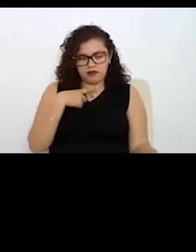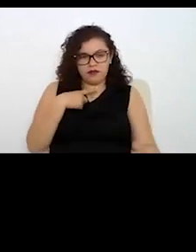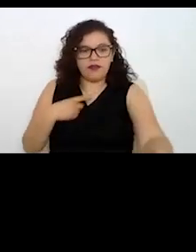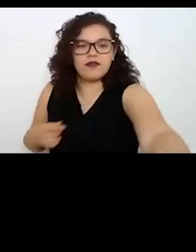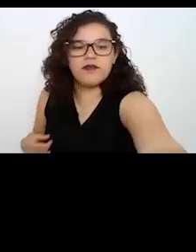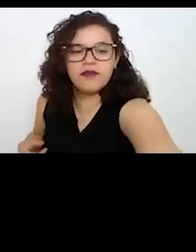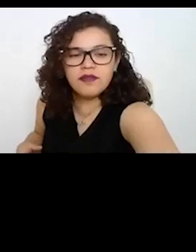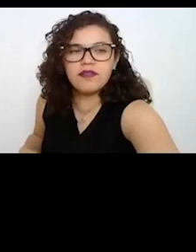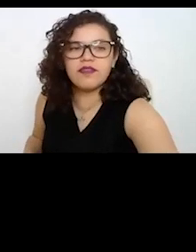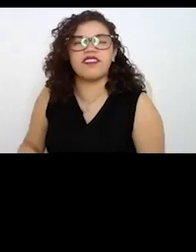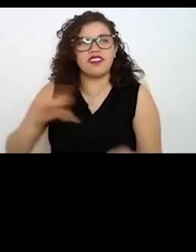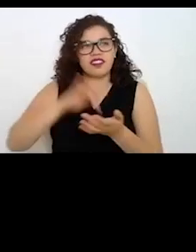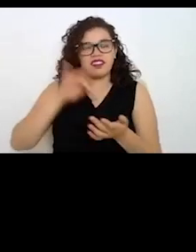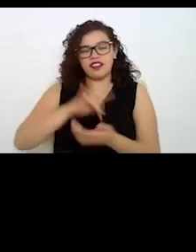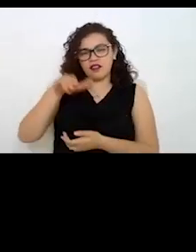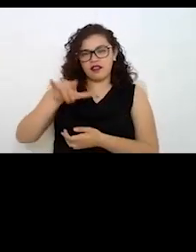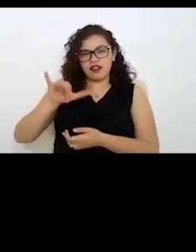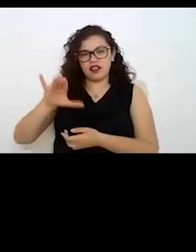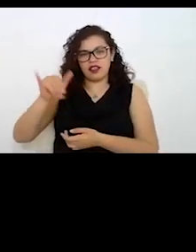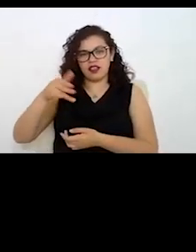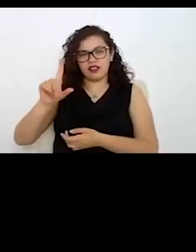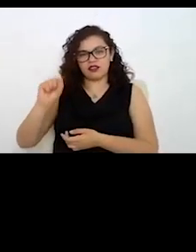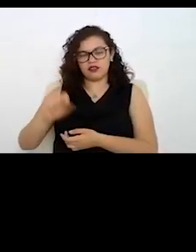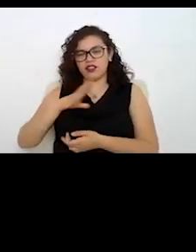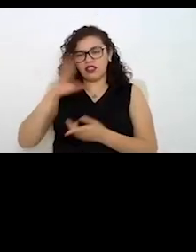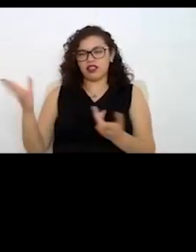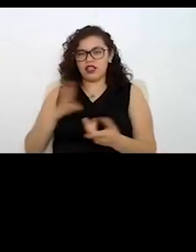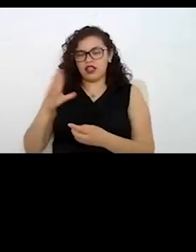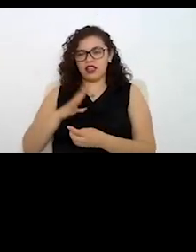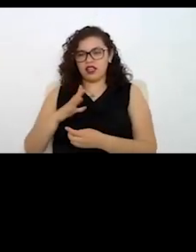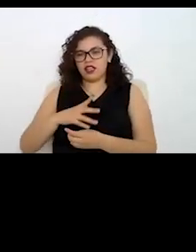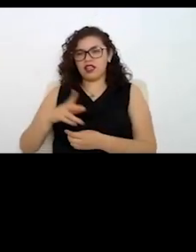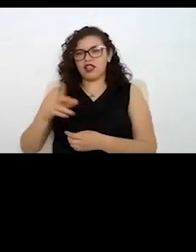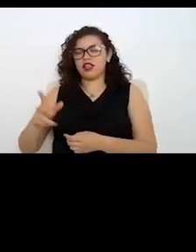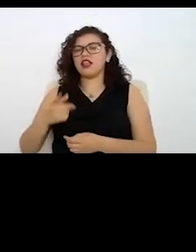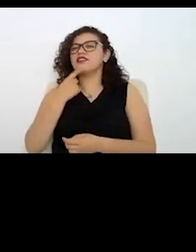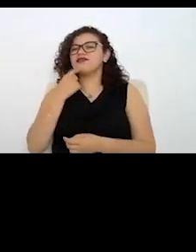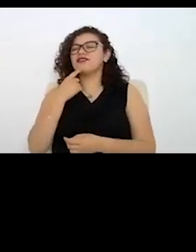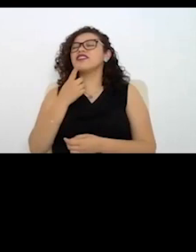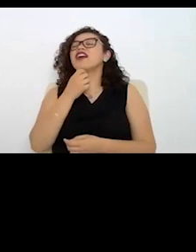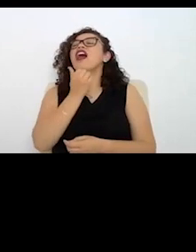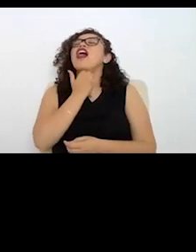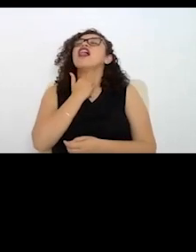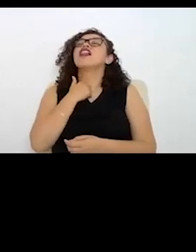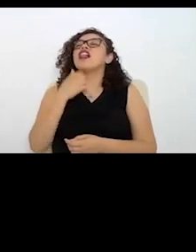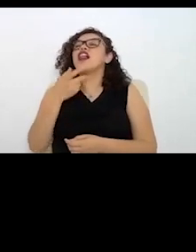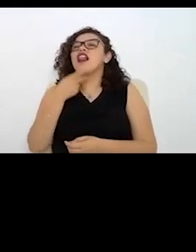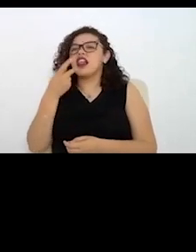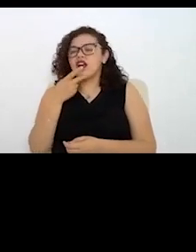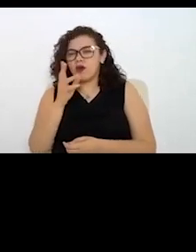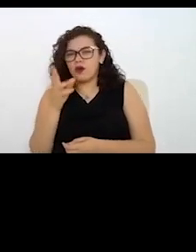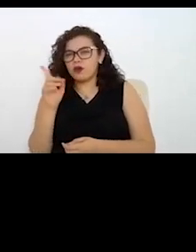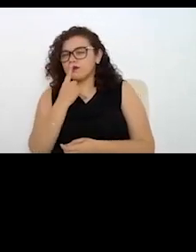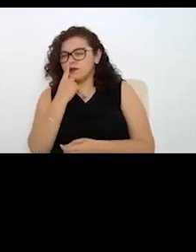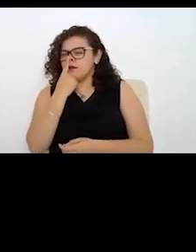Gracias. Pregunta María de Jesús. Si se presenta con aliento alcohólico, ¿se le puede evitar reingresar si salió a comer o que